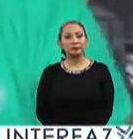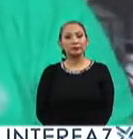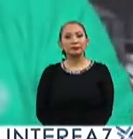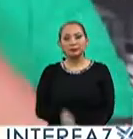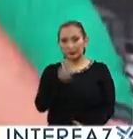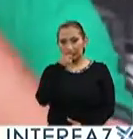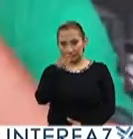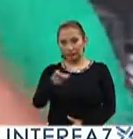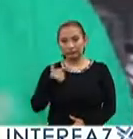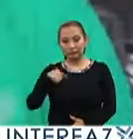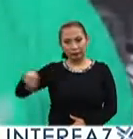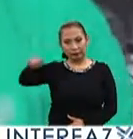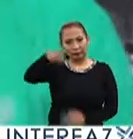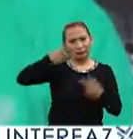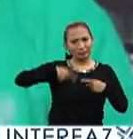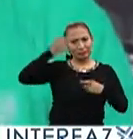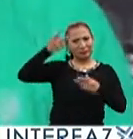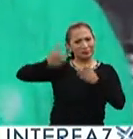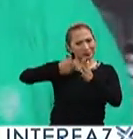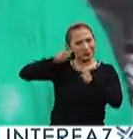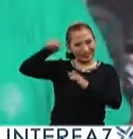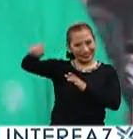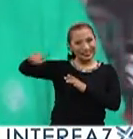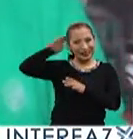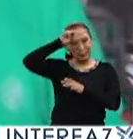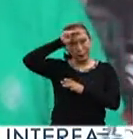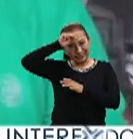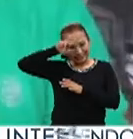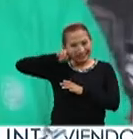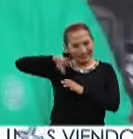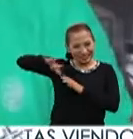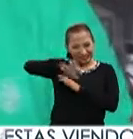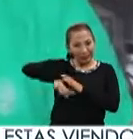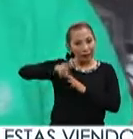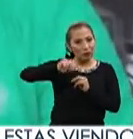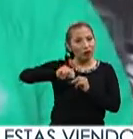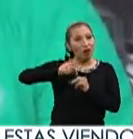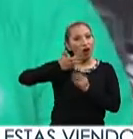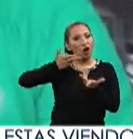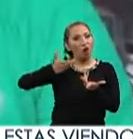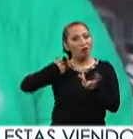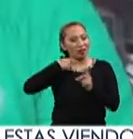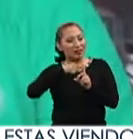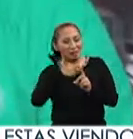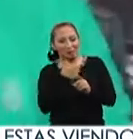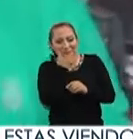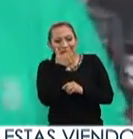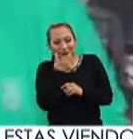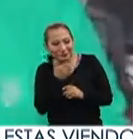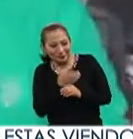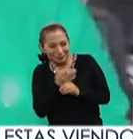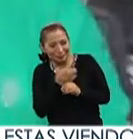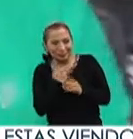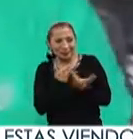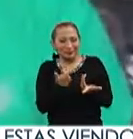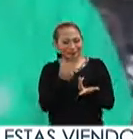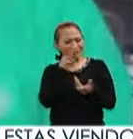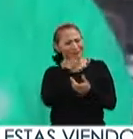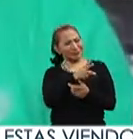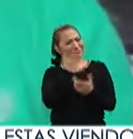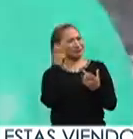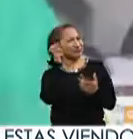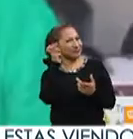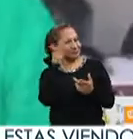Les comentaba que las personas algunas veces allá en Monterrey pues no se mofaban, pero sí se reían simpáticamente conmigo